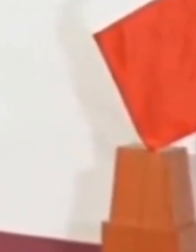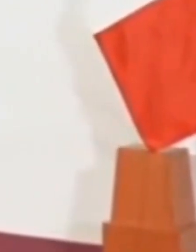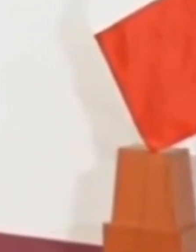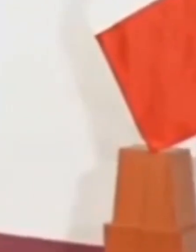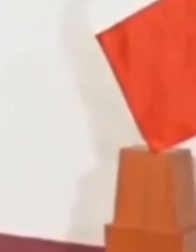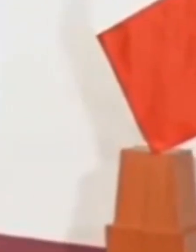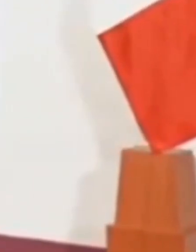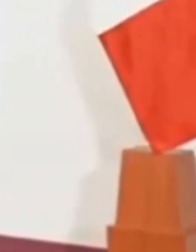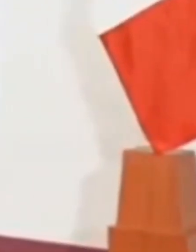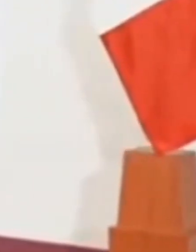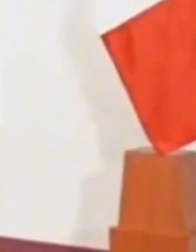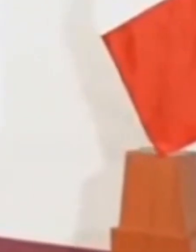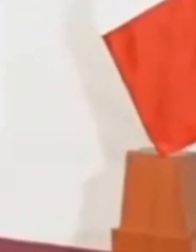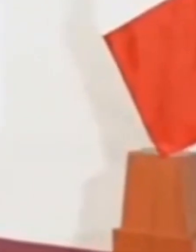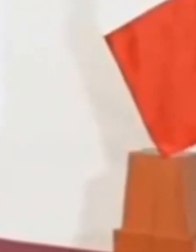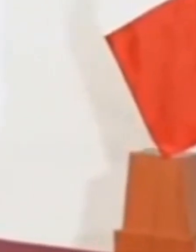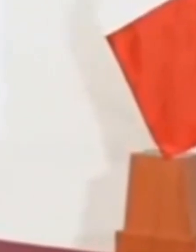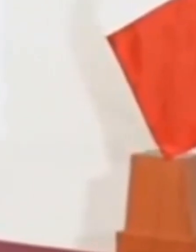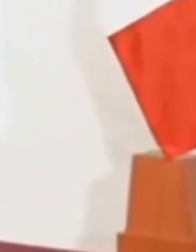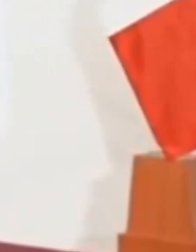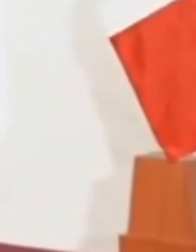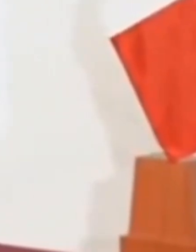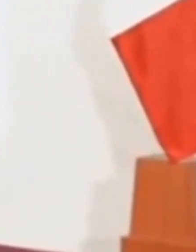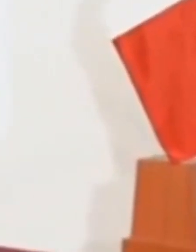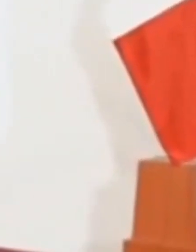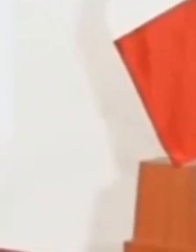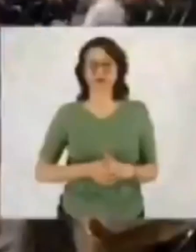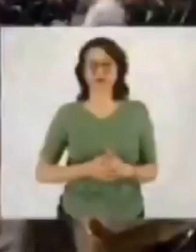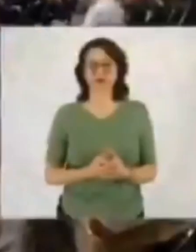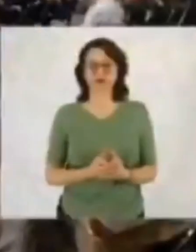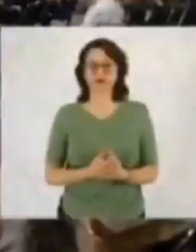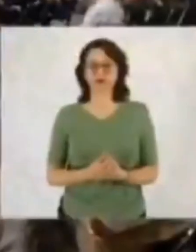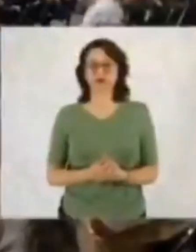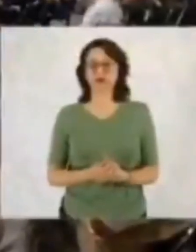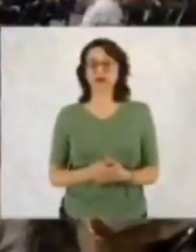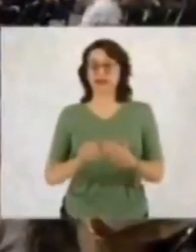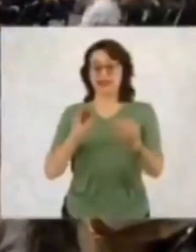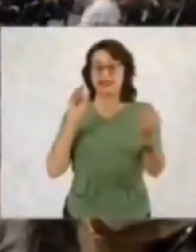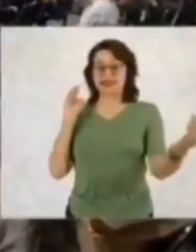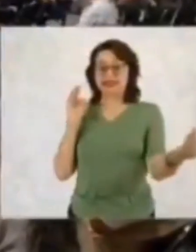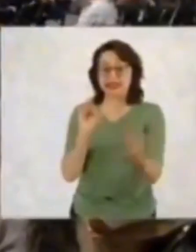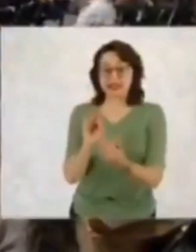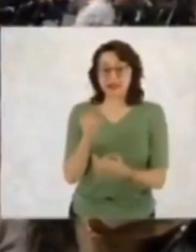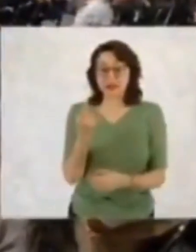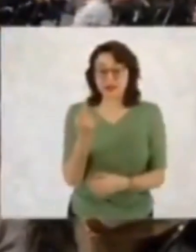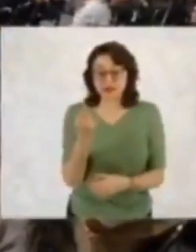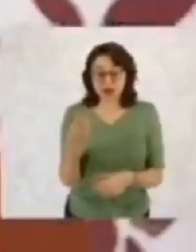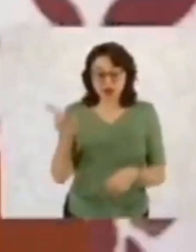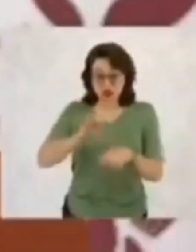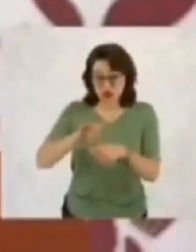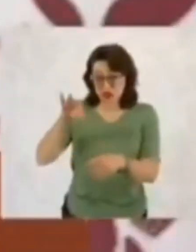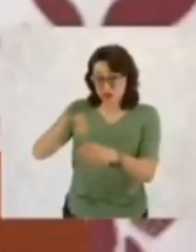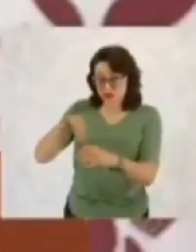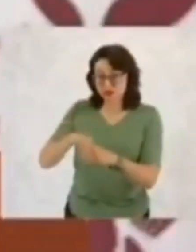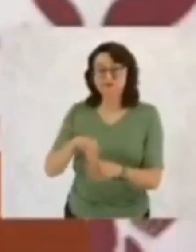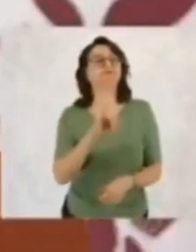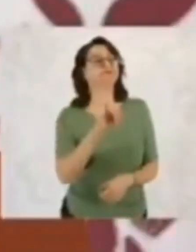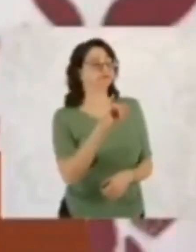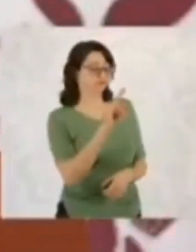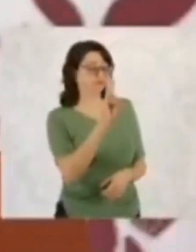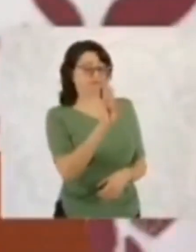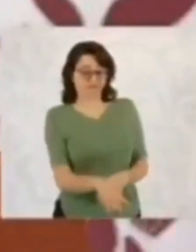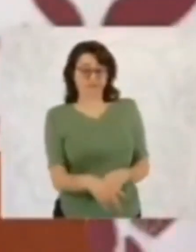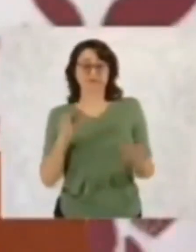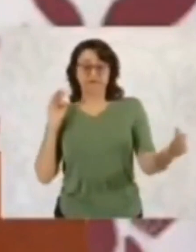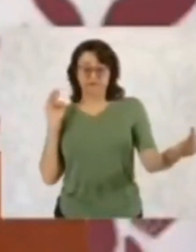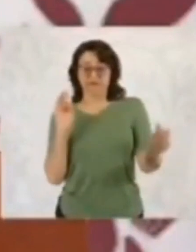puedan ejercer su voto libremente. Ya estamos a 25 días. Estamos a 25 días. Ha subido